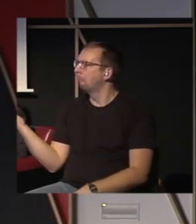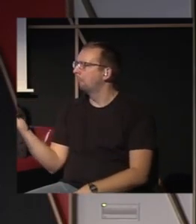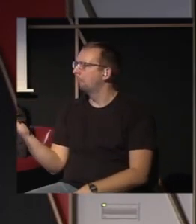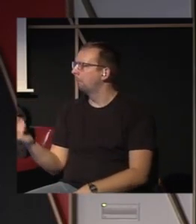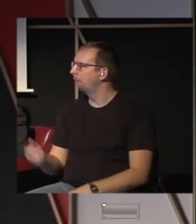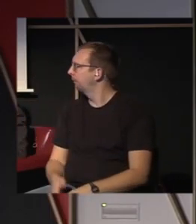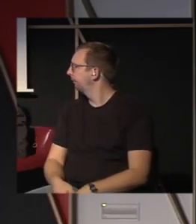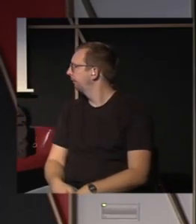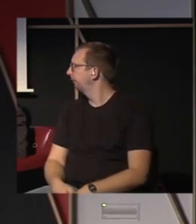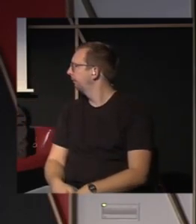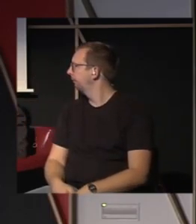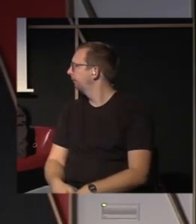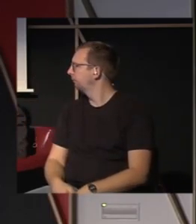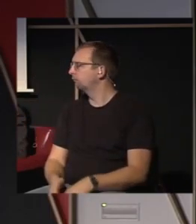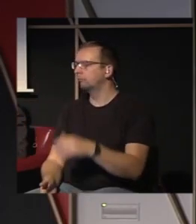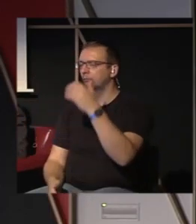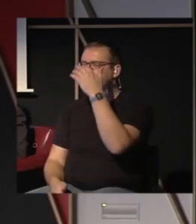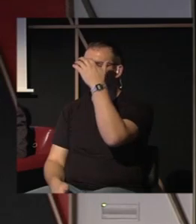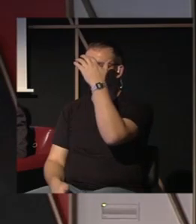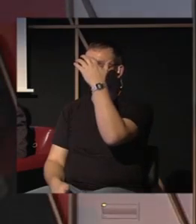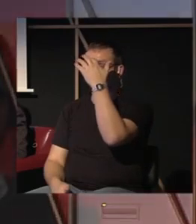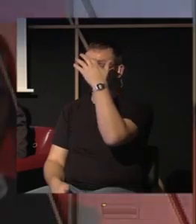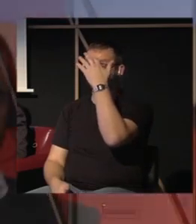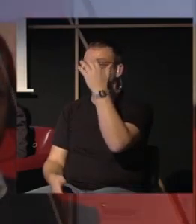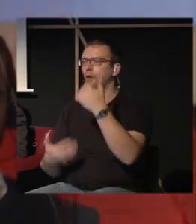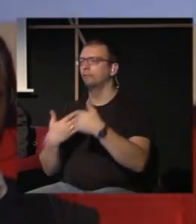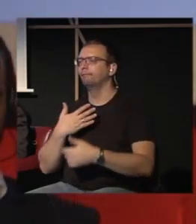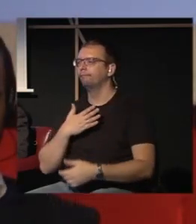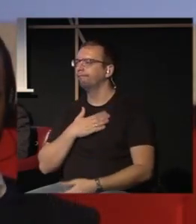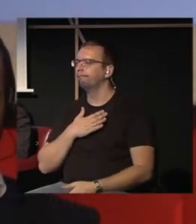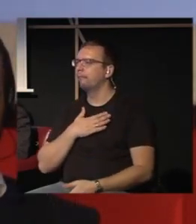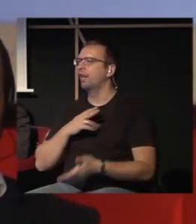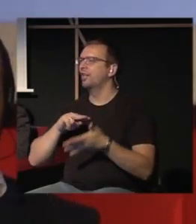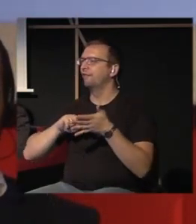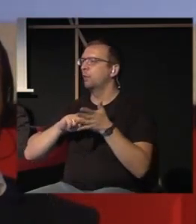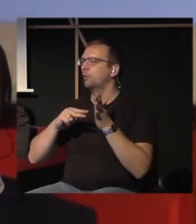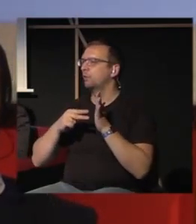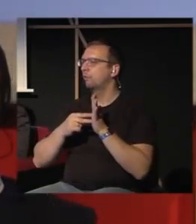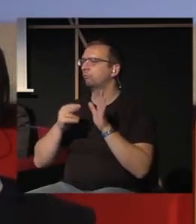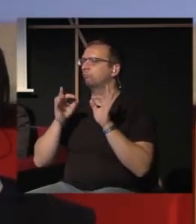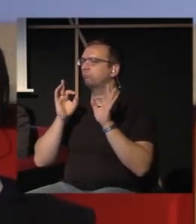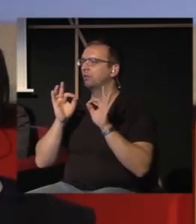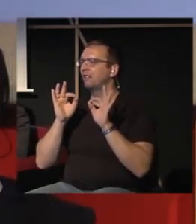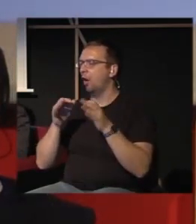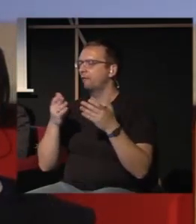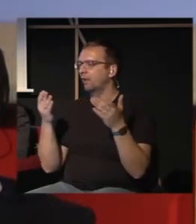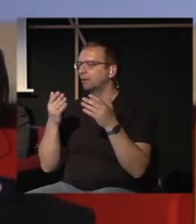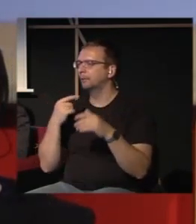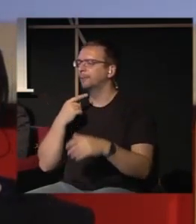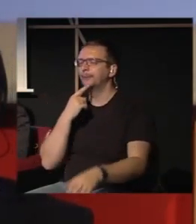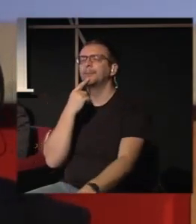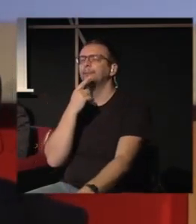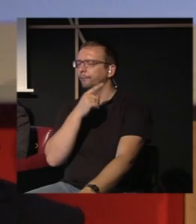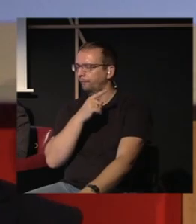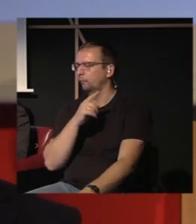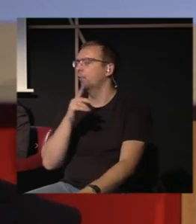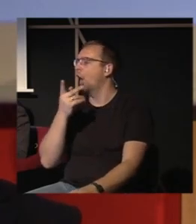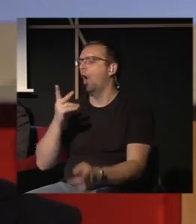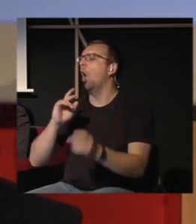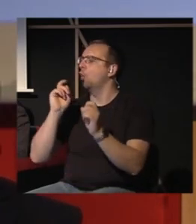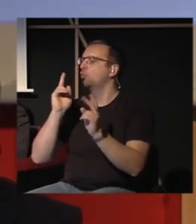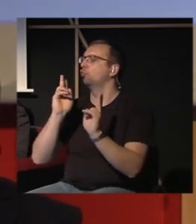Mi función principal es atender a todas las personas con discapacidad. Para ello hay un número de teléfono y un correo electrónico en el